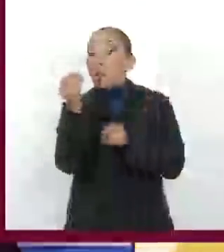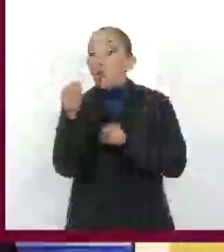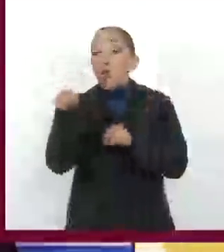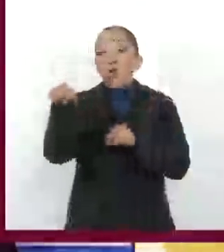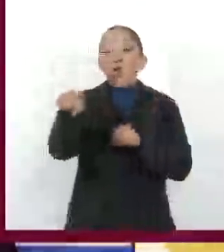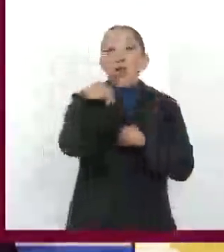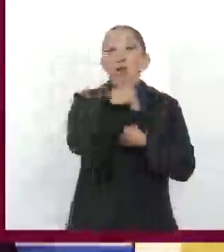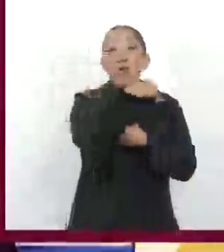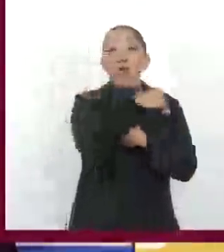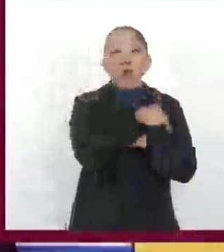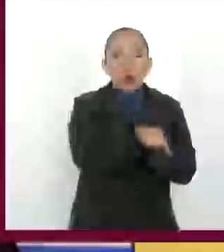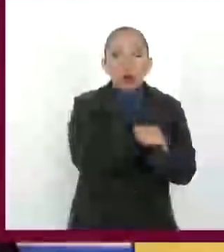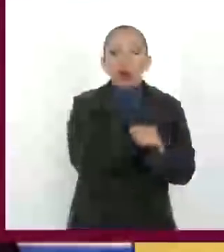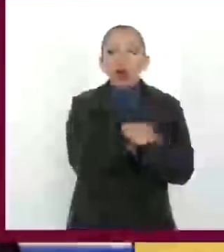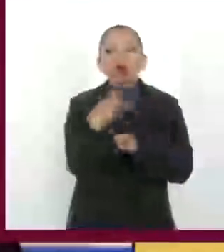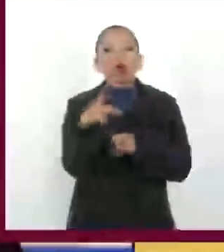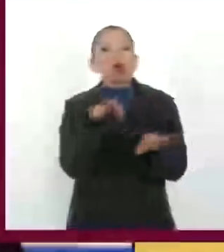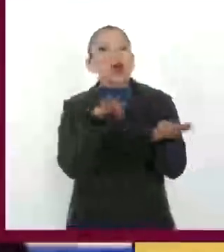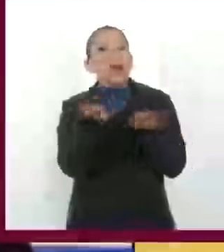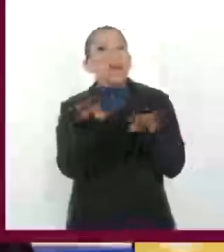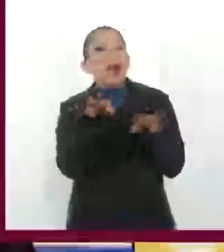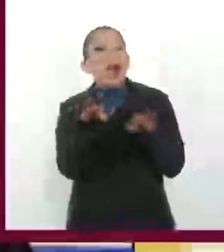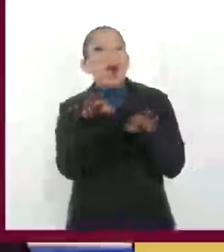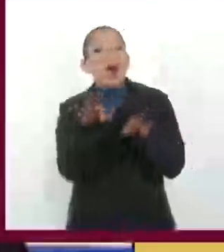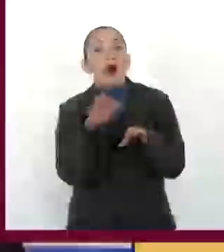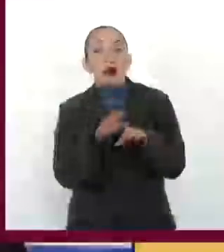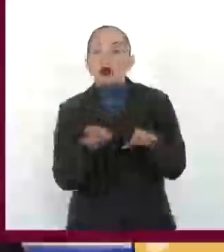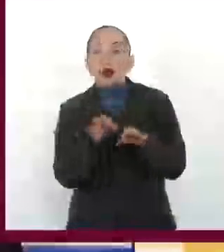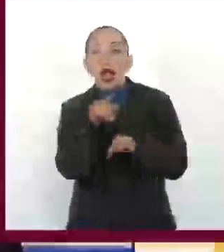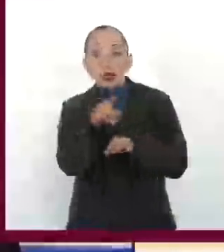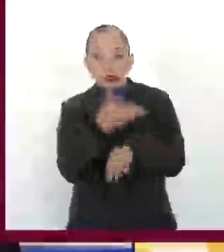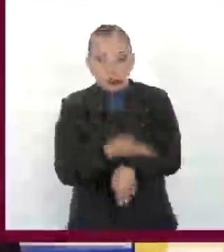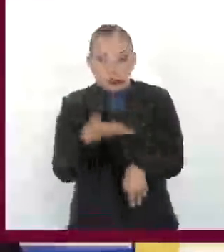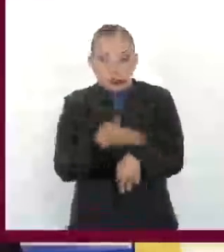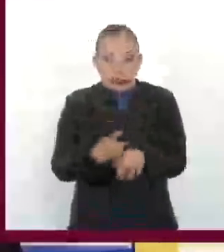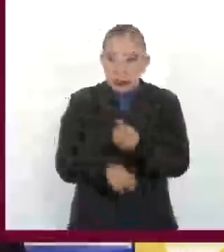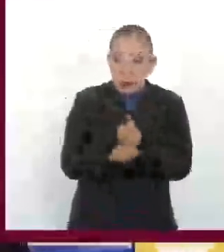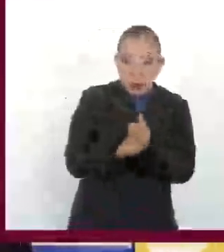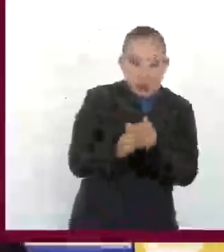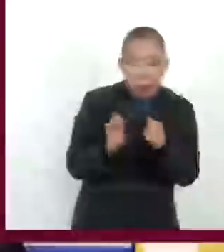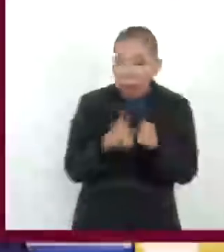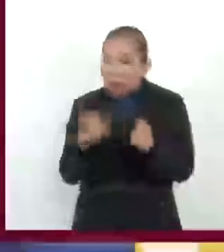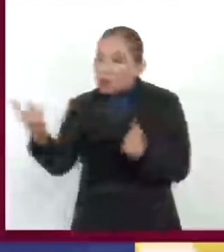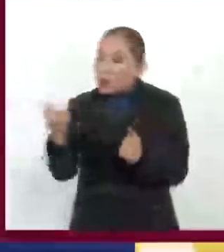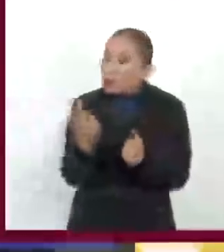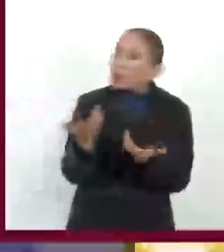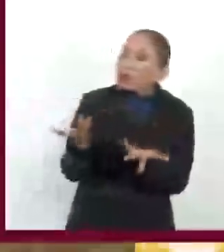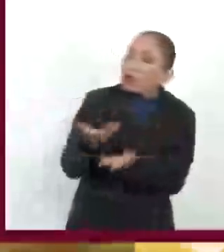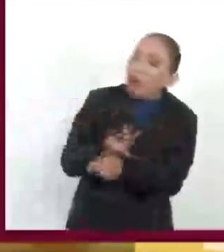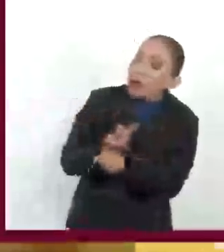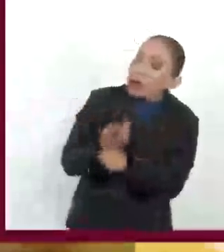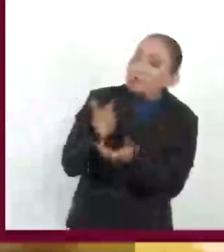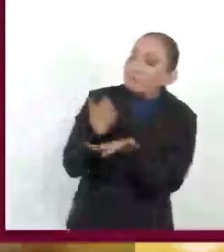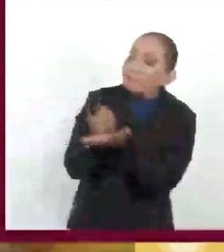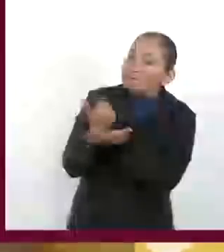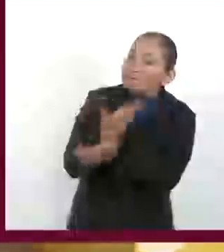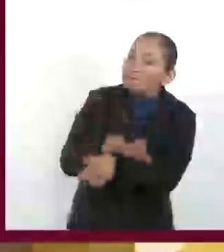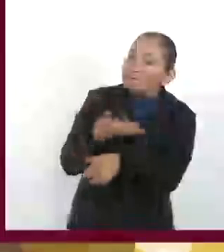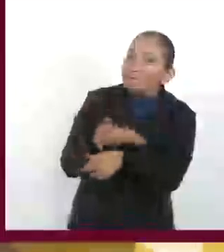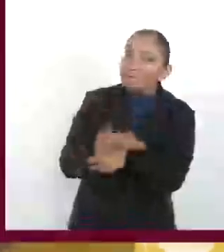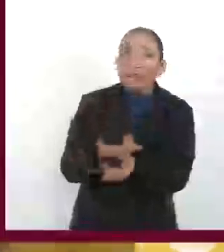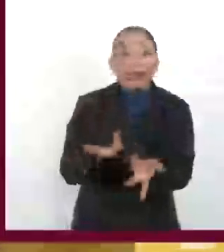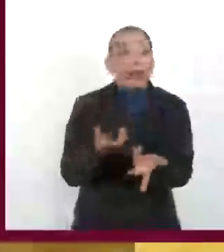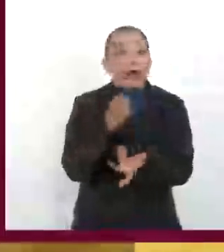cuestión de que muchos de ellos, sus funciones más primordiales son la resolución de conflictos que puedan presentarse en la